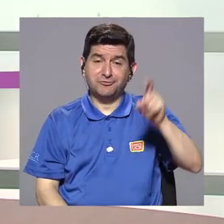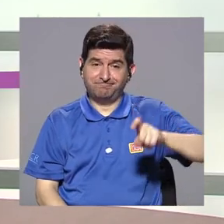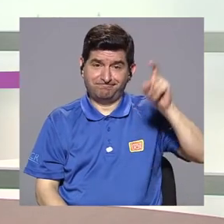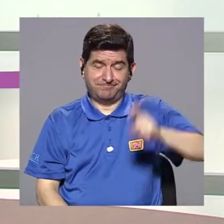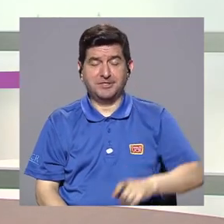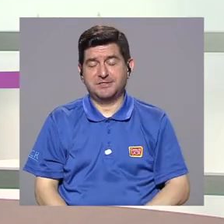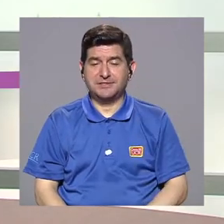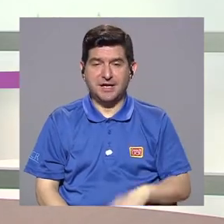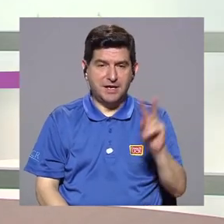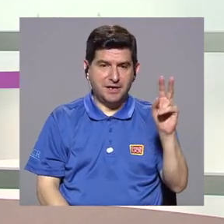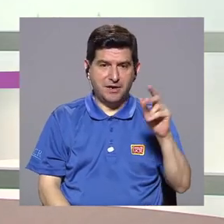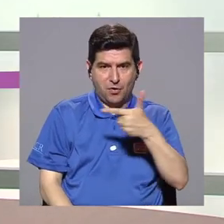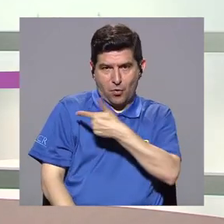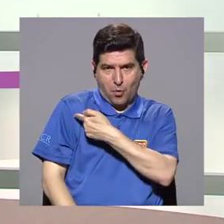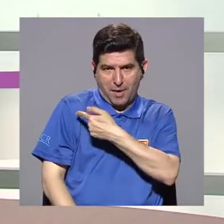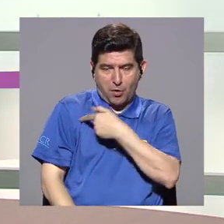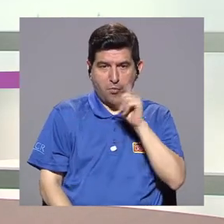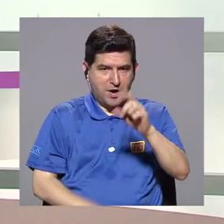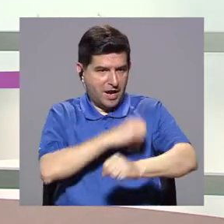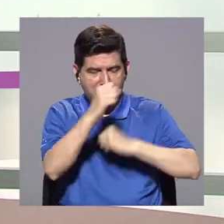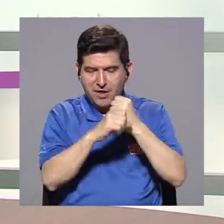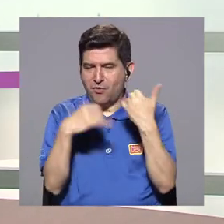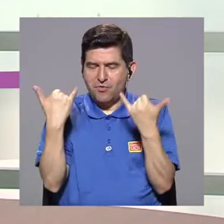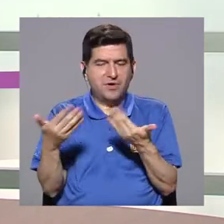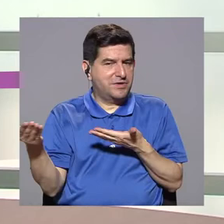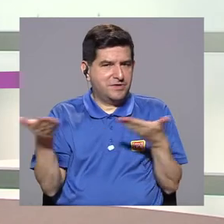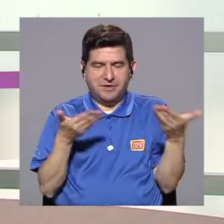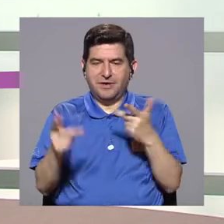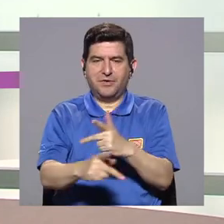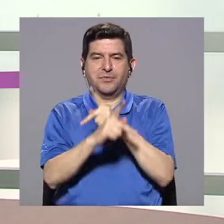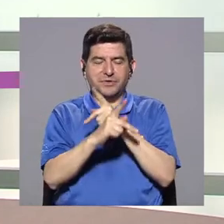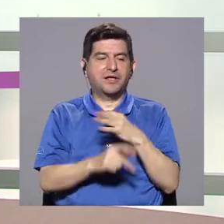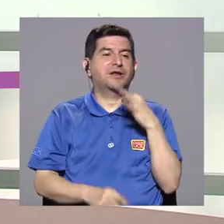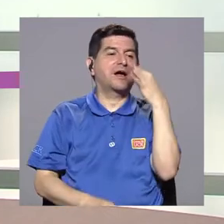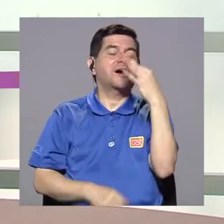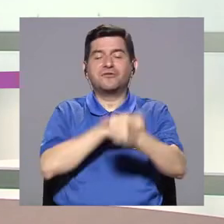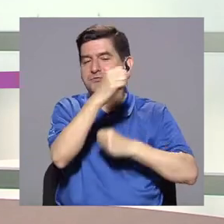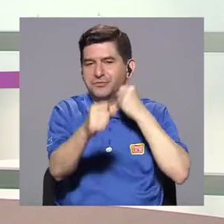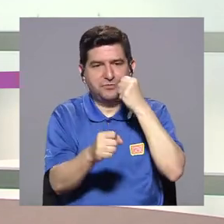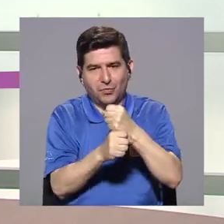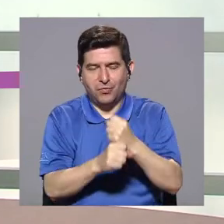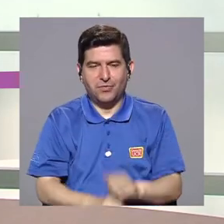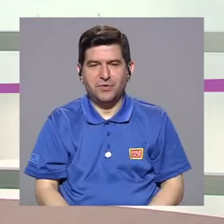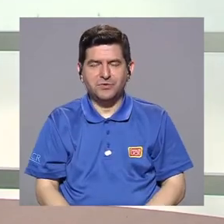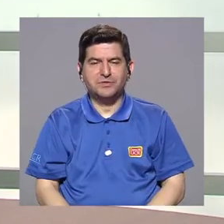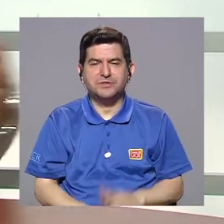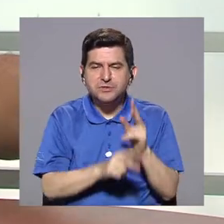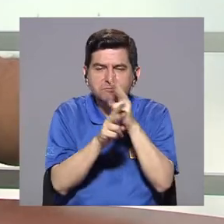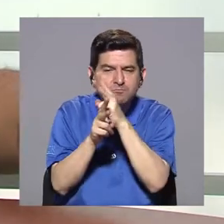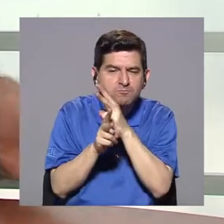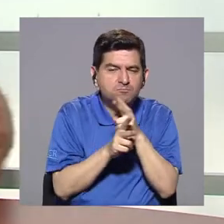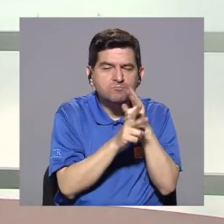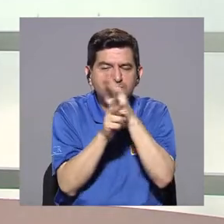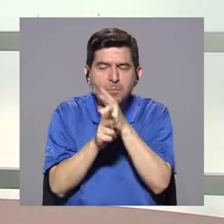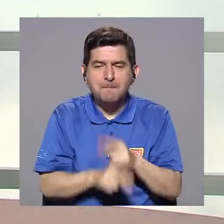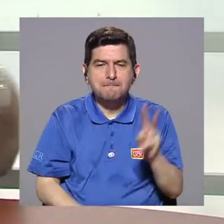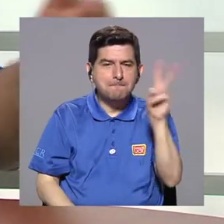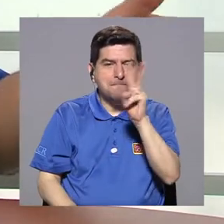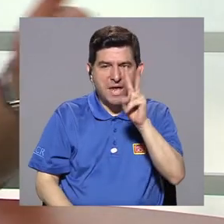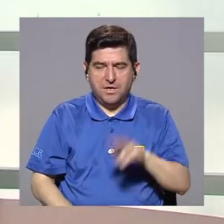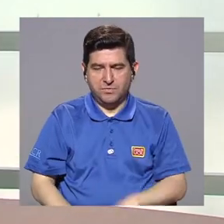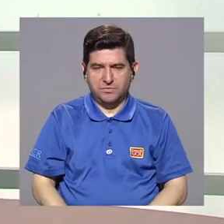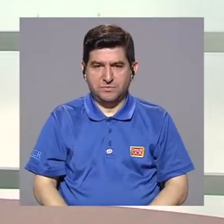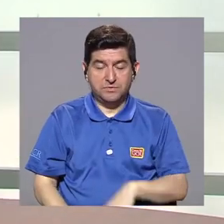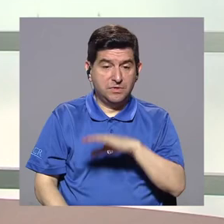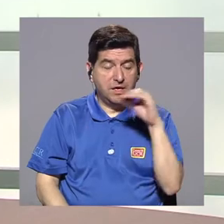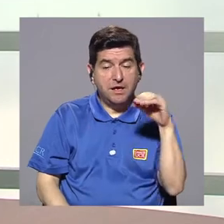hacen suficiente para que la vacuna de un año ya no va a servir para proteger para la vacuna del siguiente año. Entonces se hace un monitoreo de los